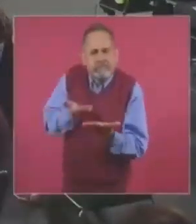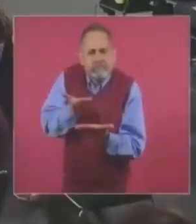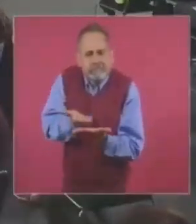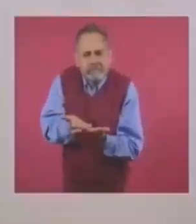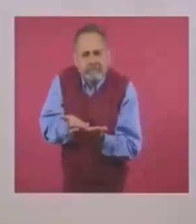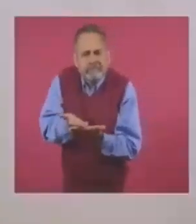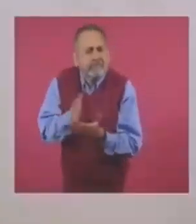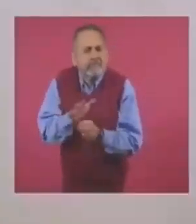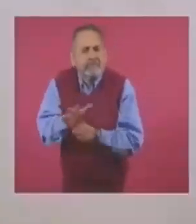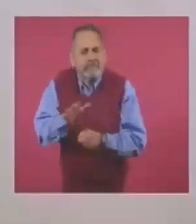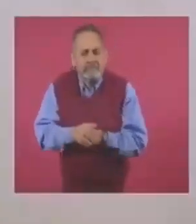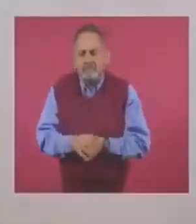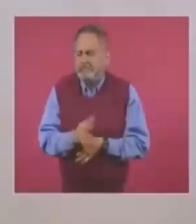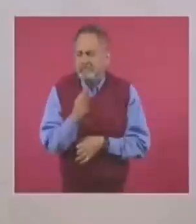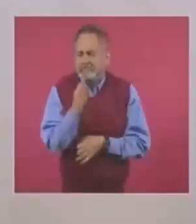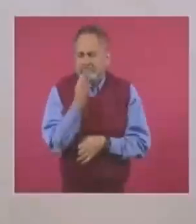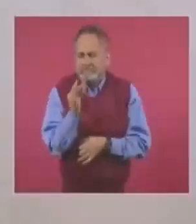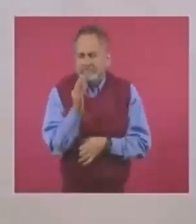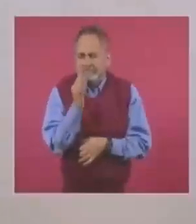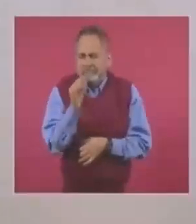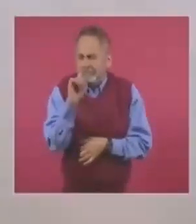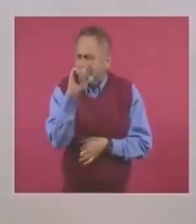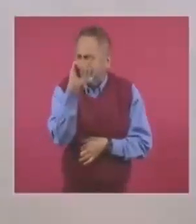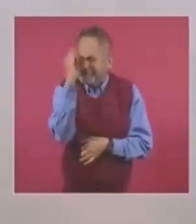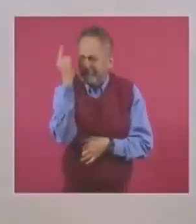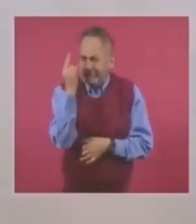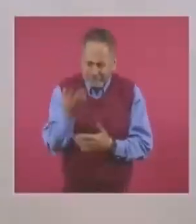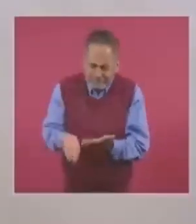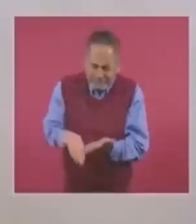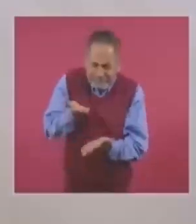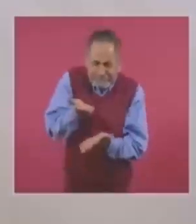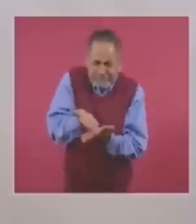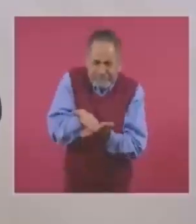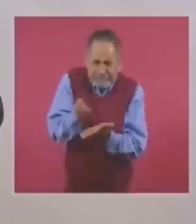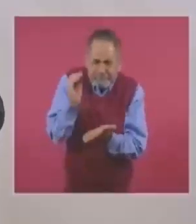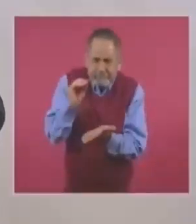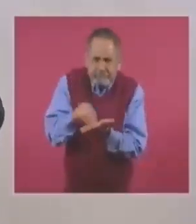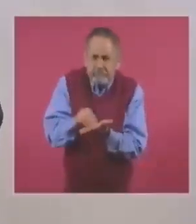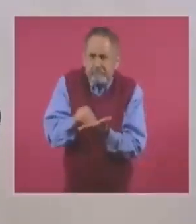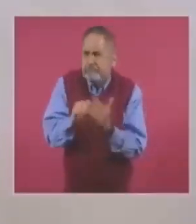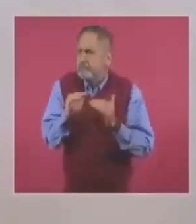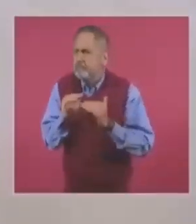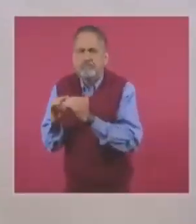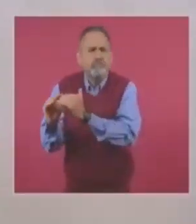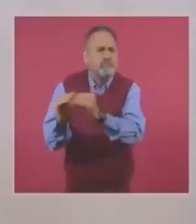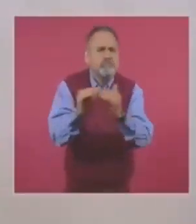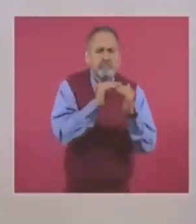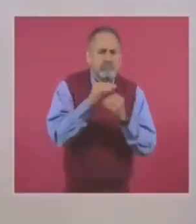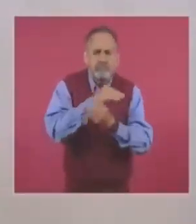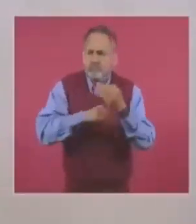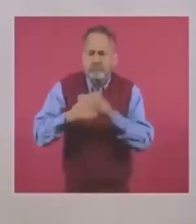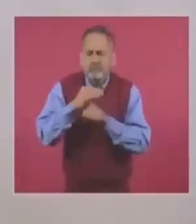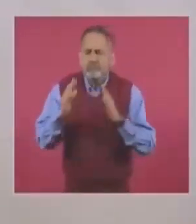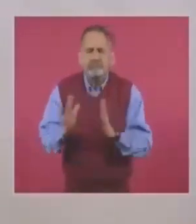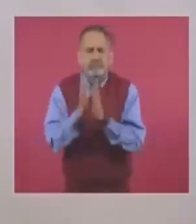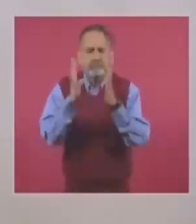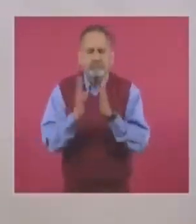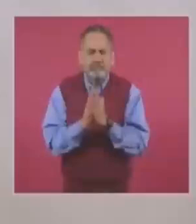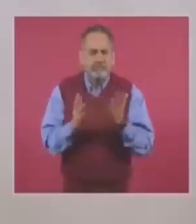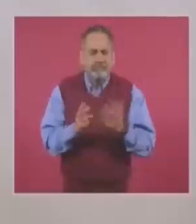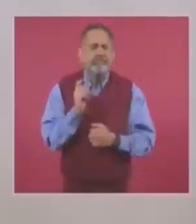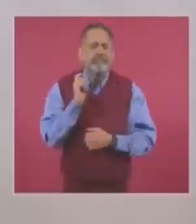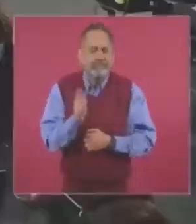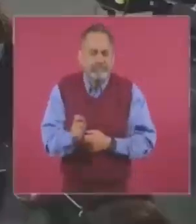que se tienen con transnacionales o con delincuentes del crimen organizado de cuello blanco, pues